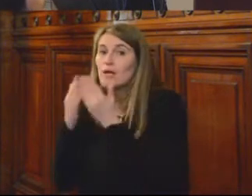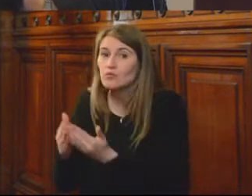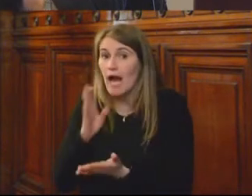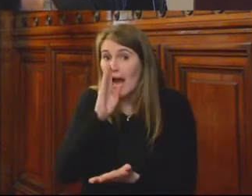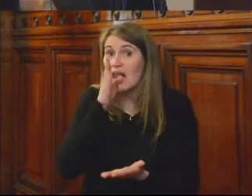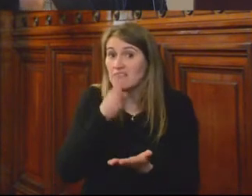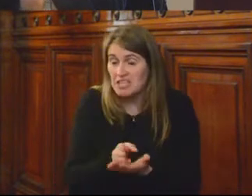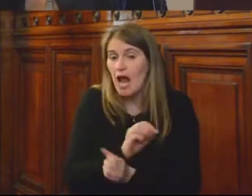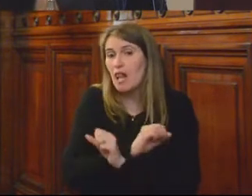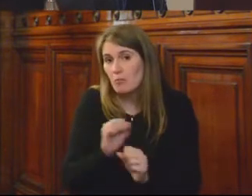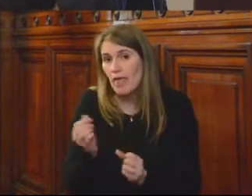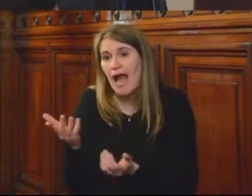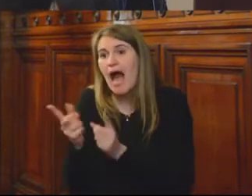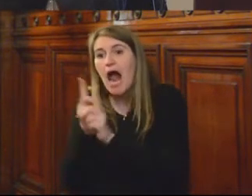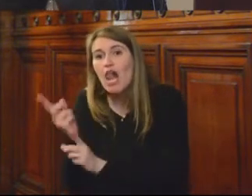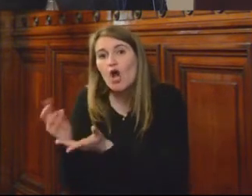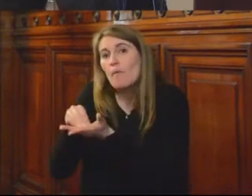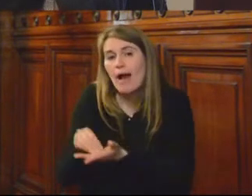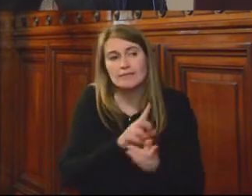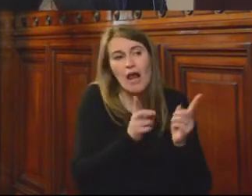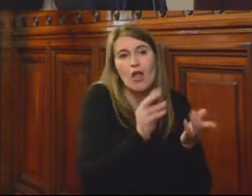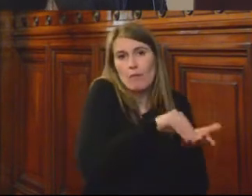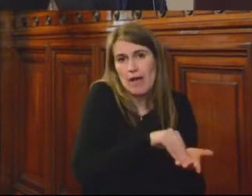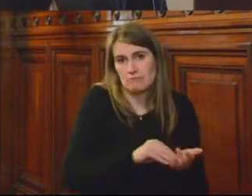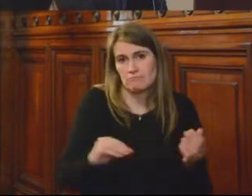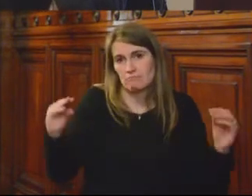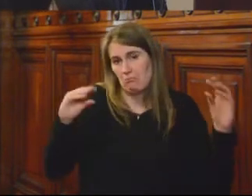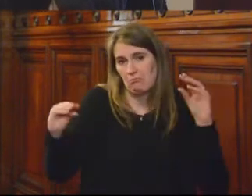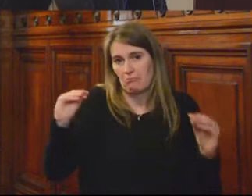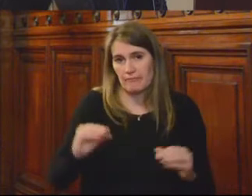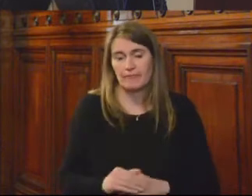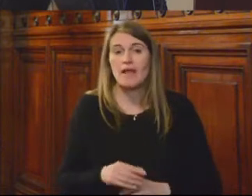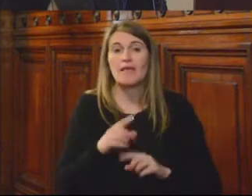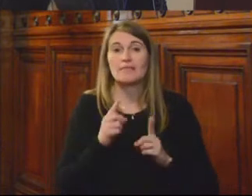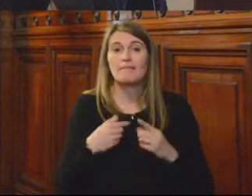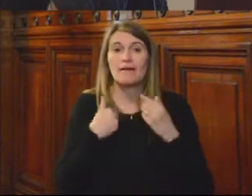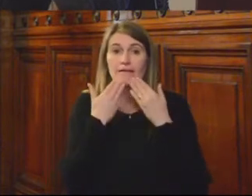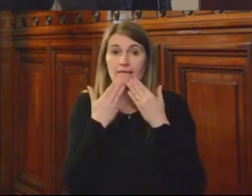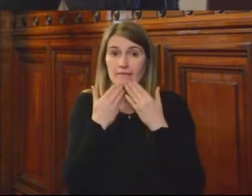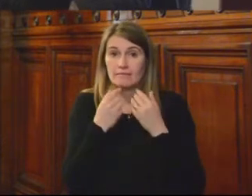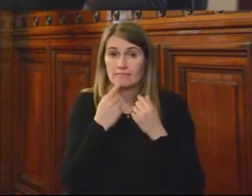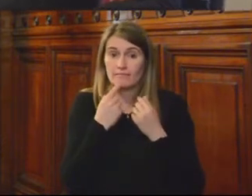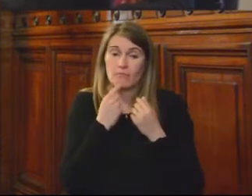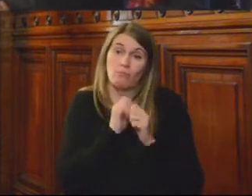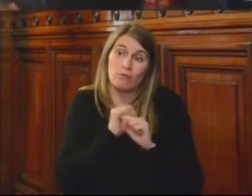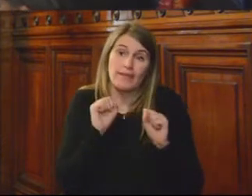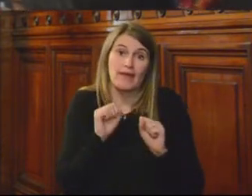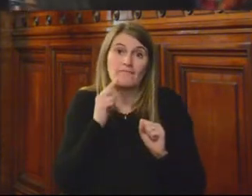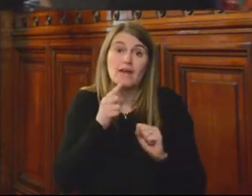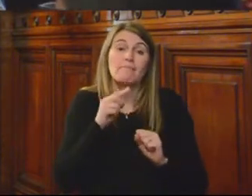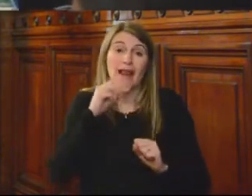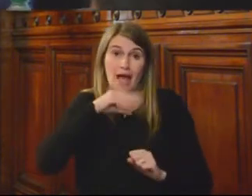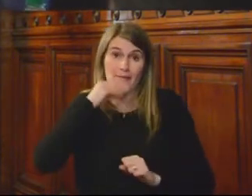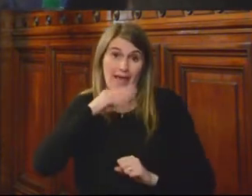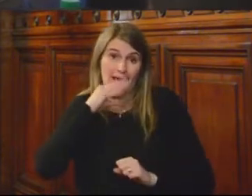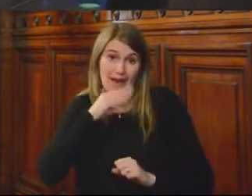pueda exponer sus planteamientos. Agradeceré también que al momento de hacer uso de la palabra, pues